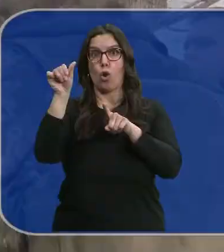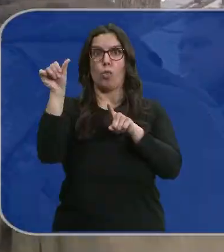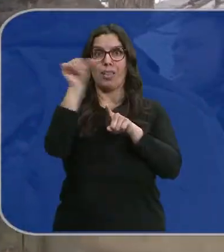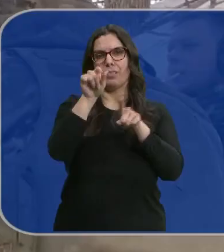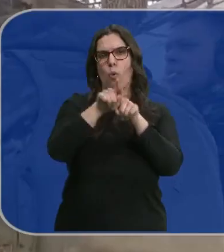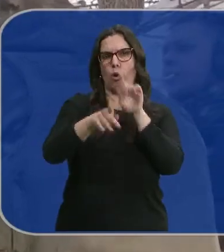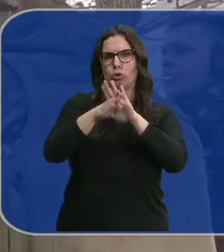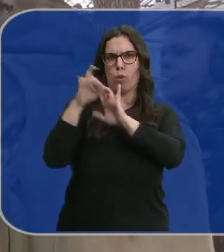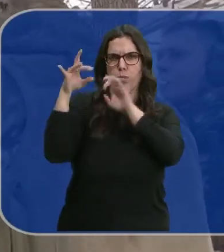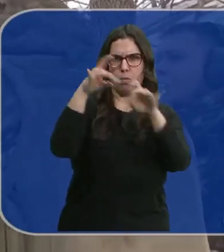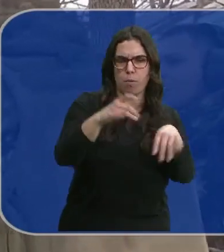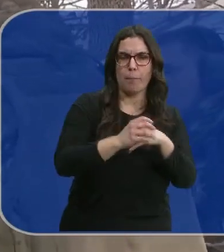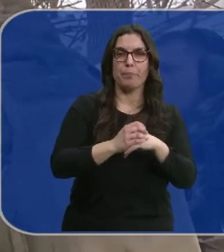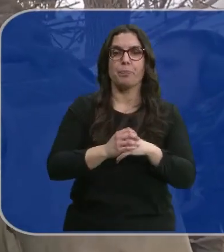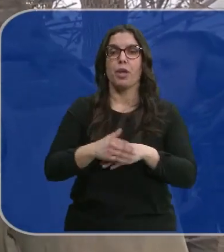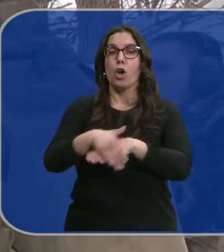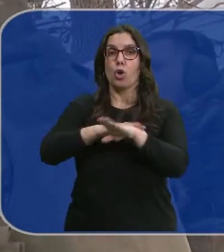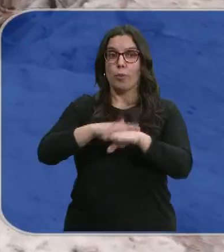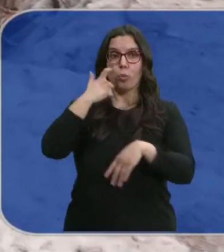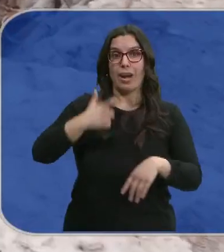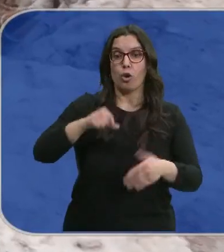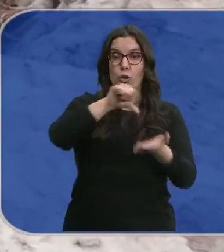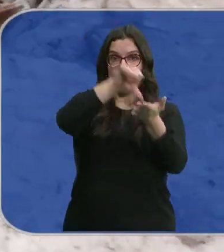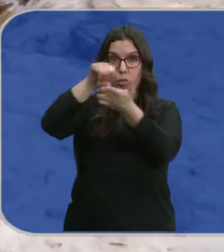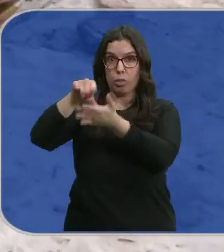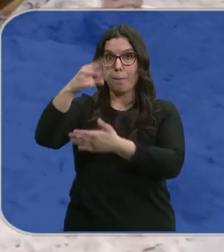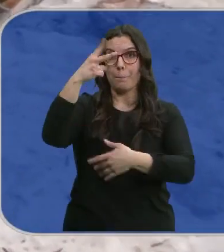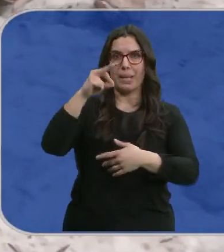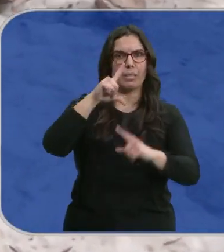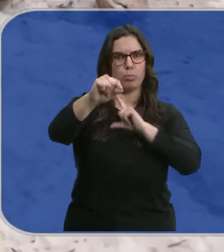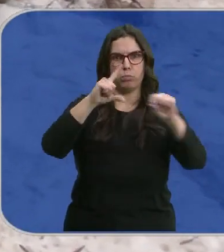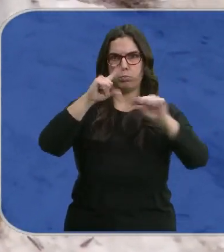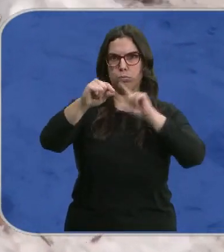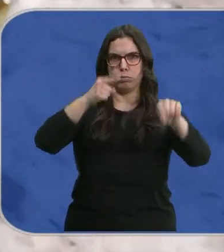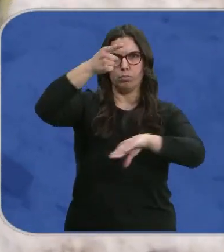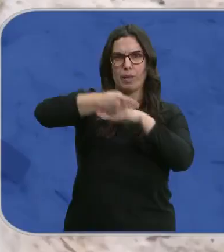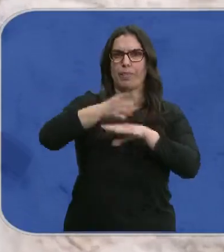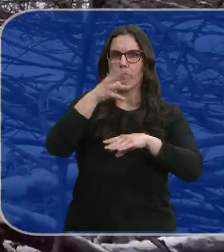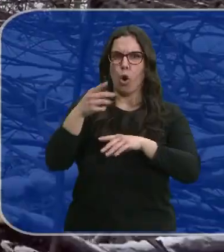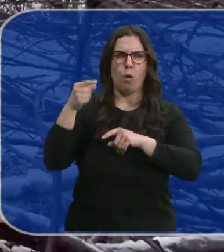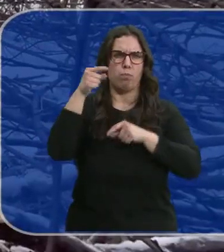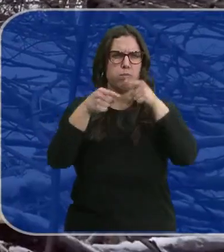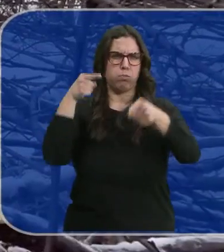El gobierno ucraniano ha evacuado 20 localidades de esa provincia por la intensidad de los ataques.